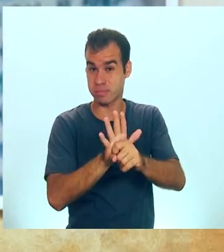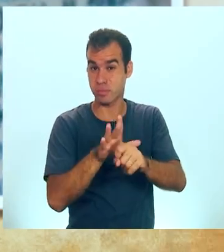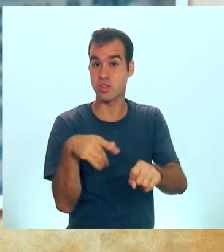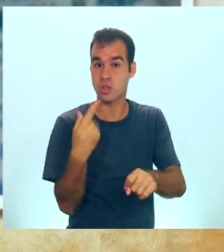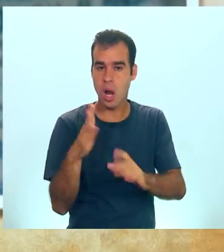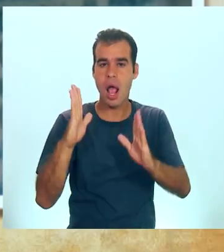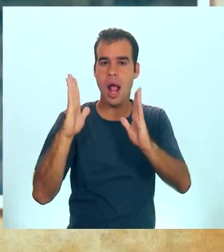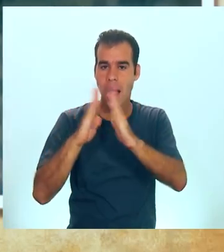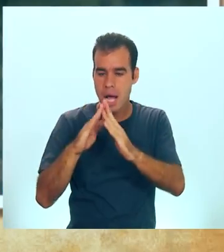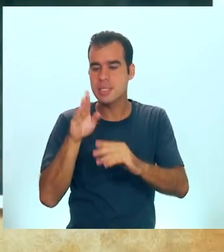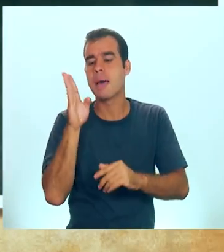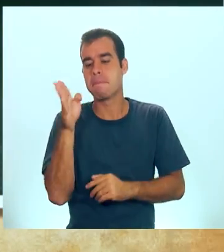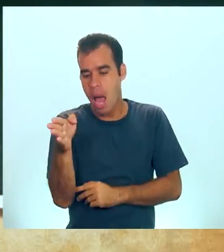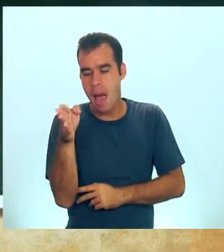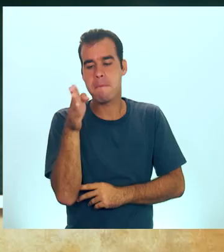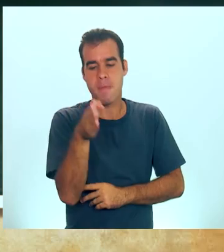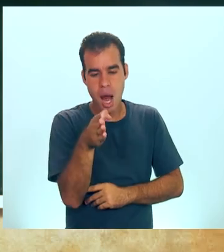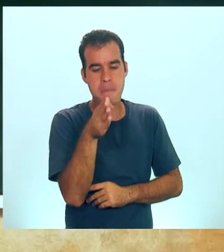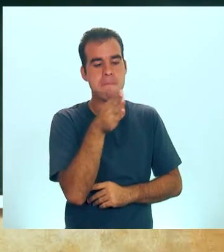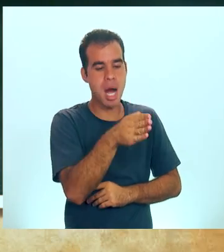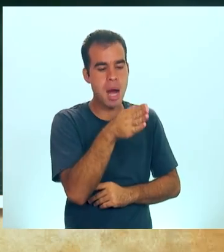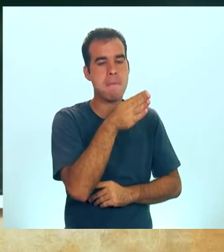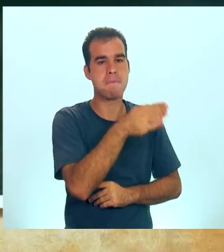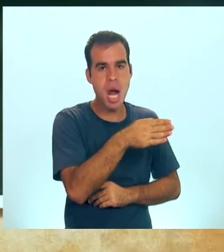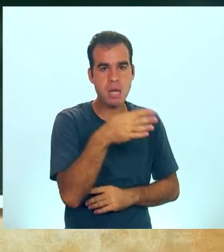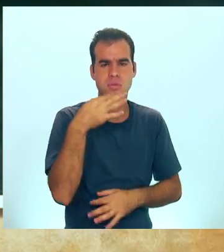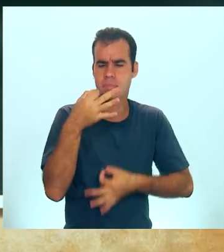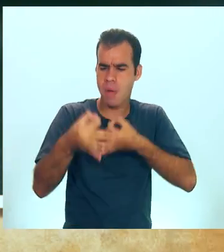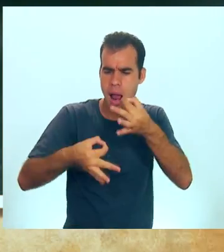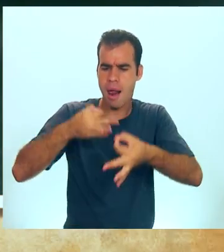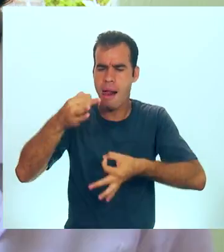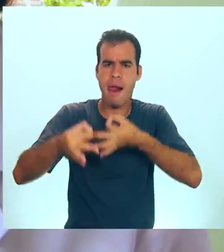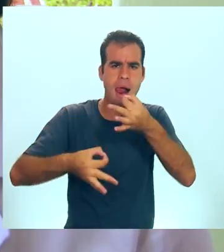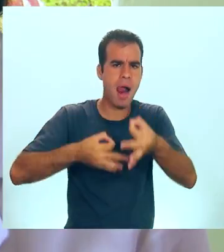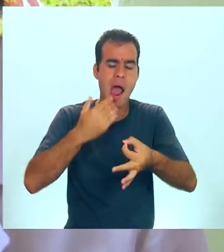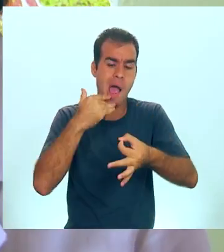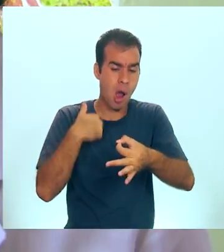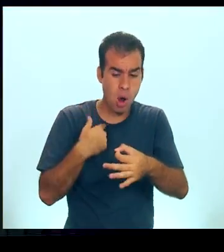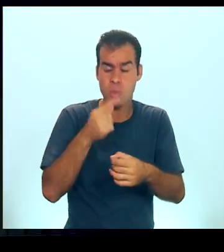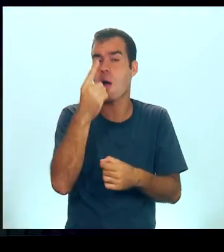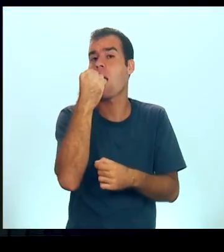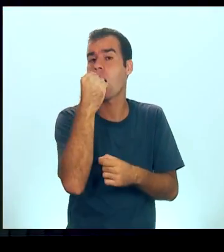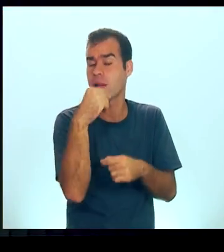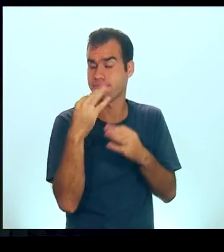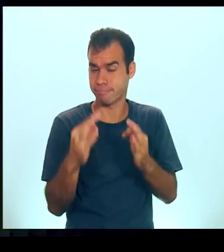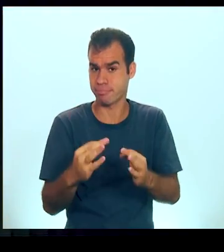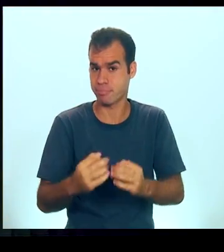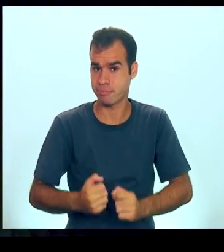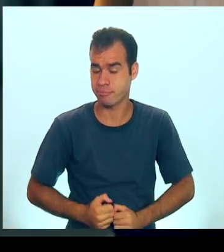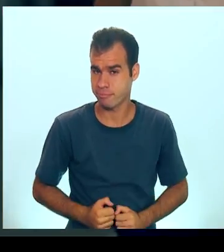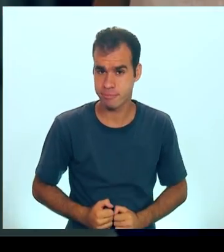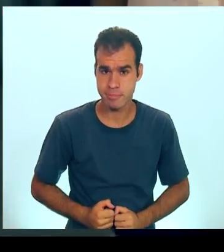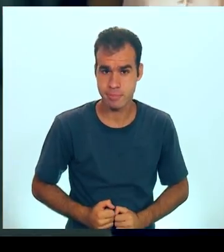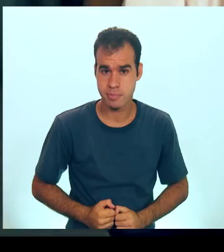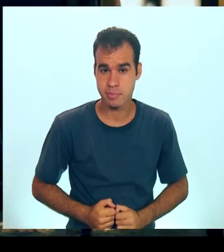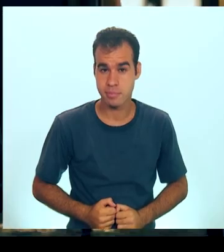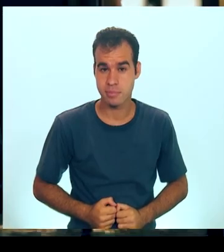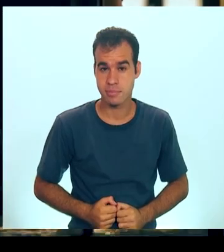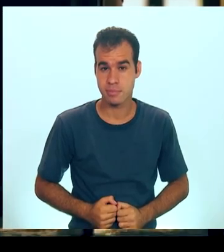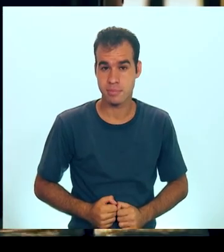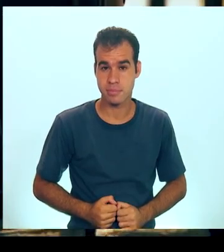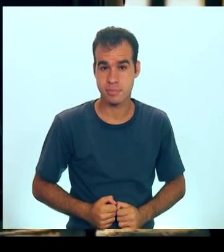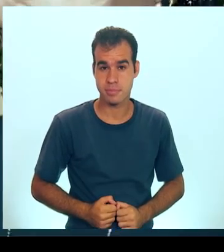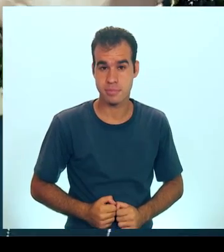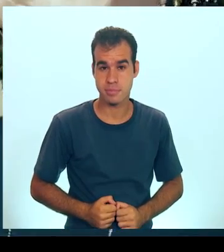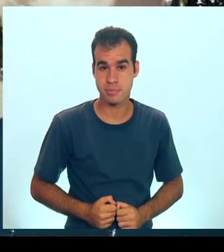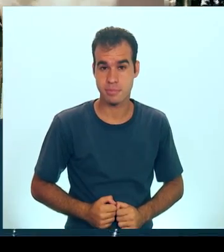casa, explicándole a las personas cómo se aplicaban. Eso fue una experiencia muy bonita. Tu pupila en el pañuelo,